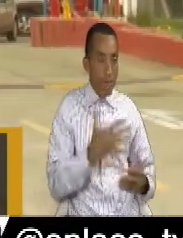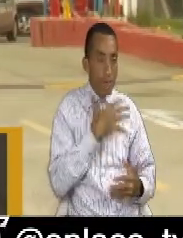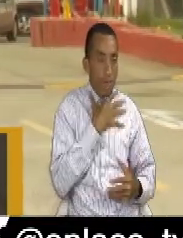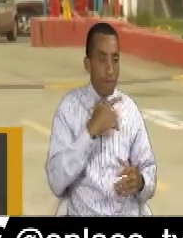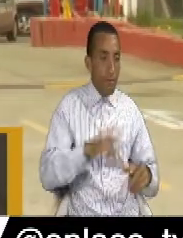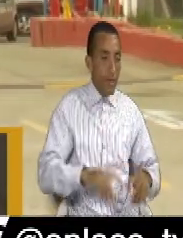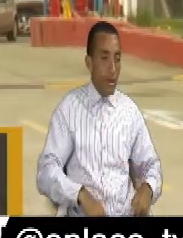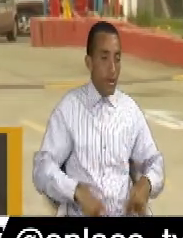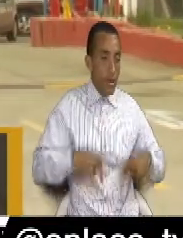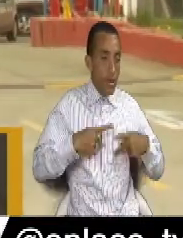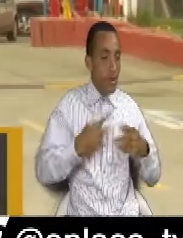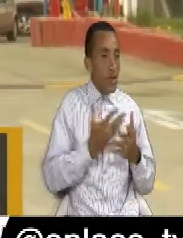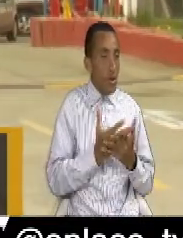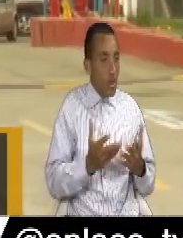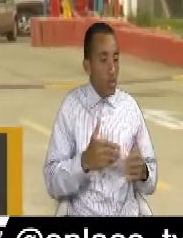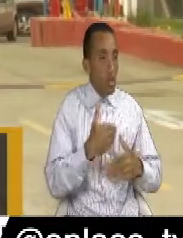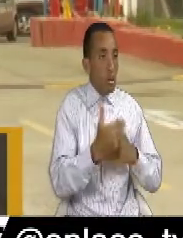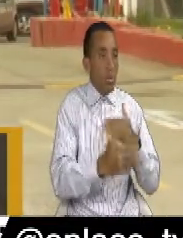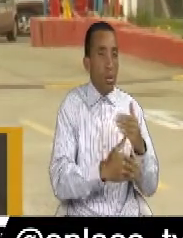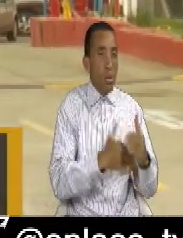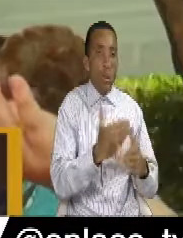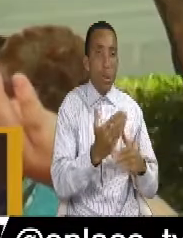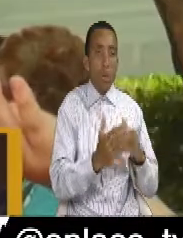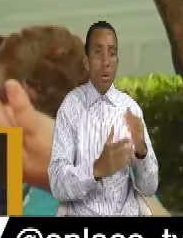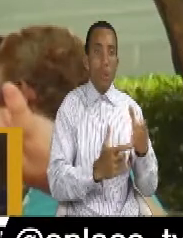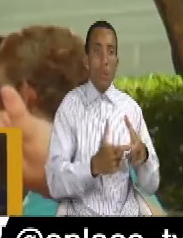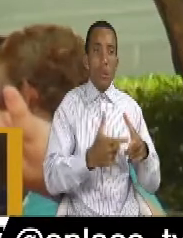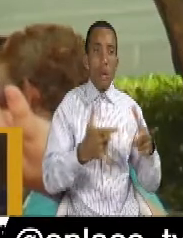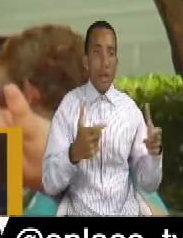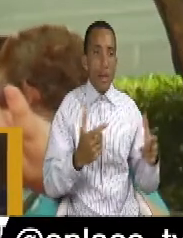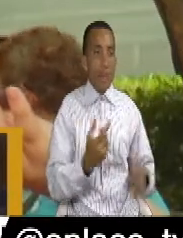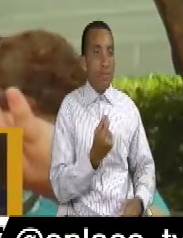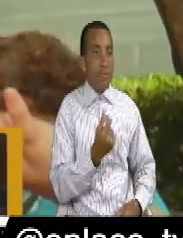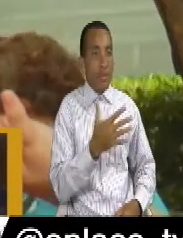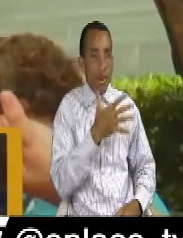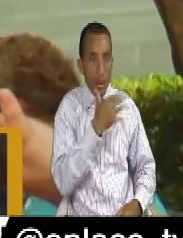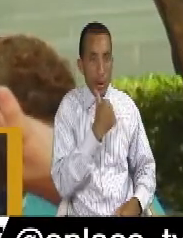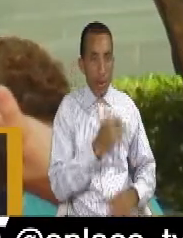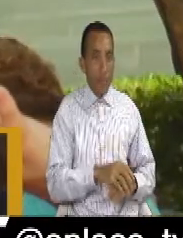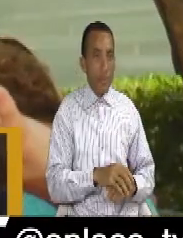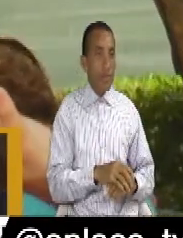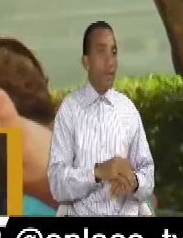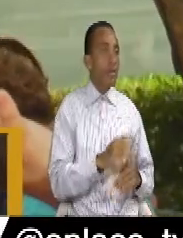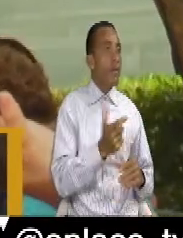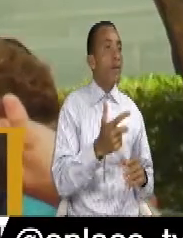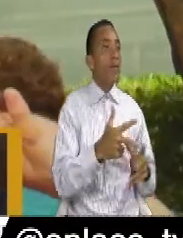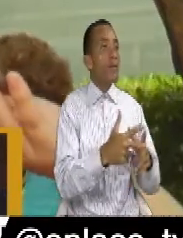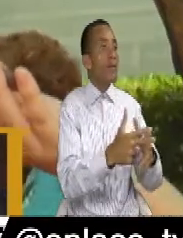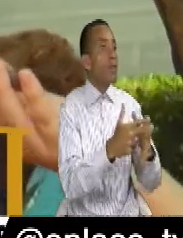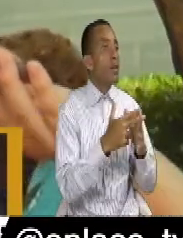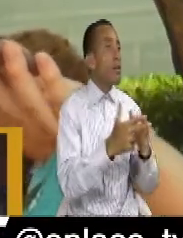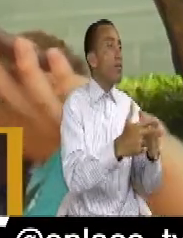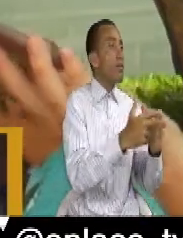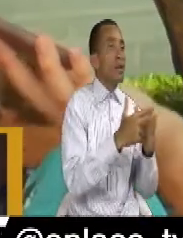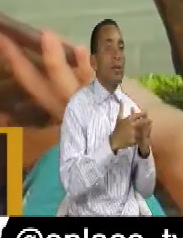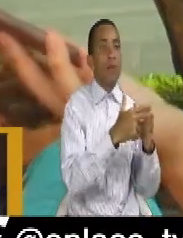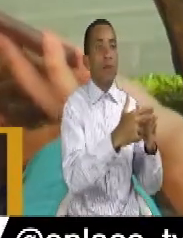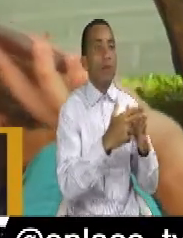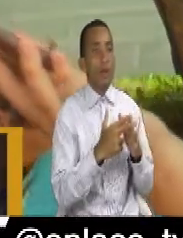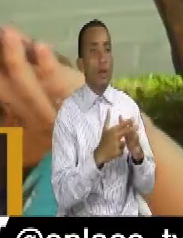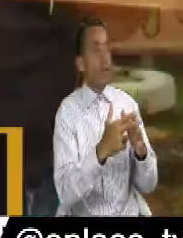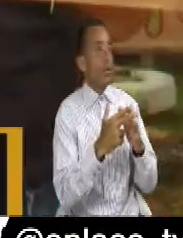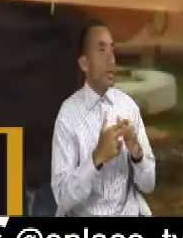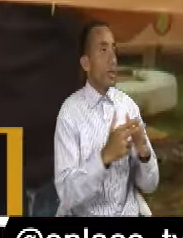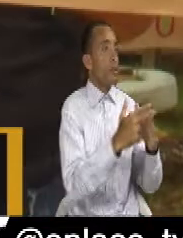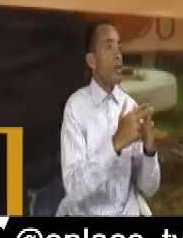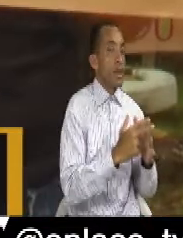han ido creciendo con el pasar de los días. El dinero ya no alcanza y el poco que se consigue es por préstamo, entonces estamos prácticamente de préstamo en préstamo